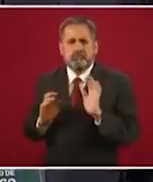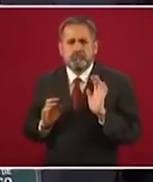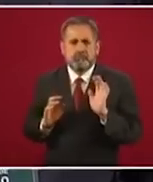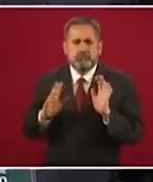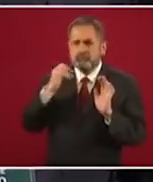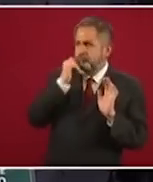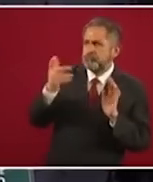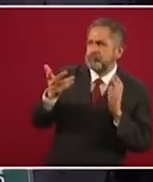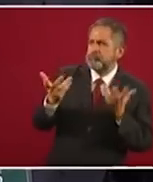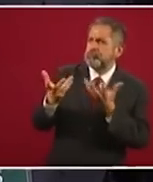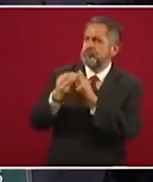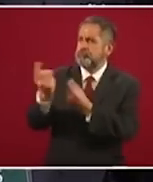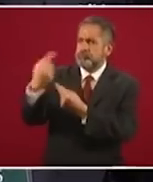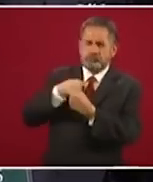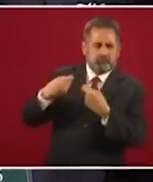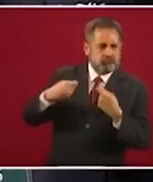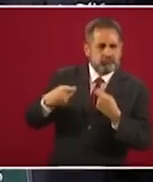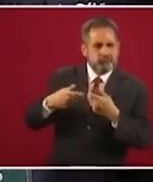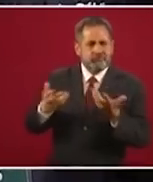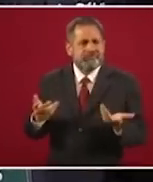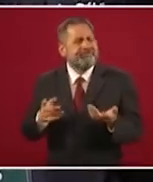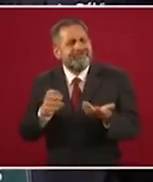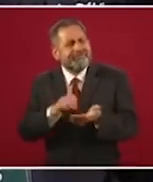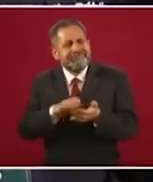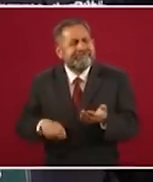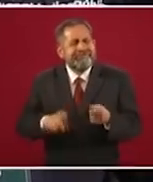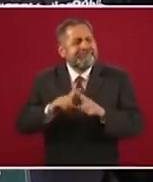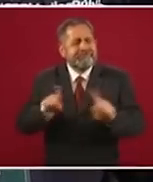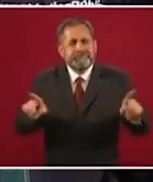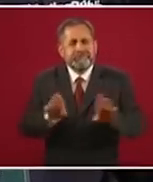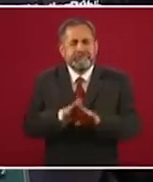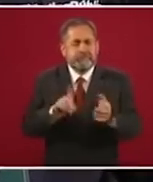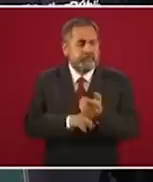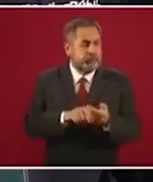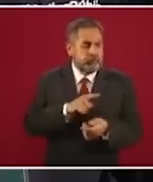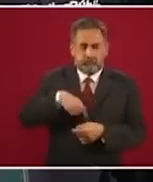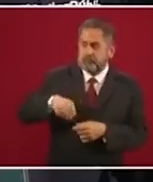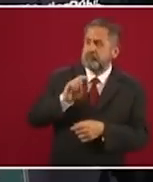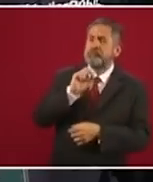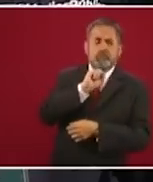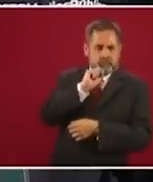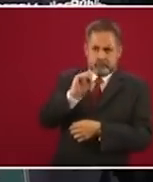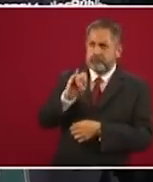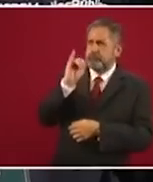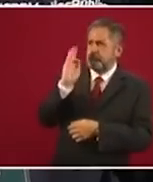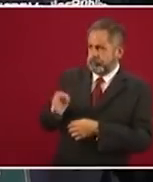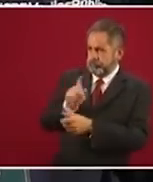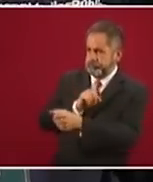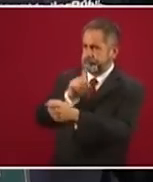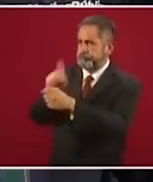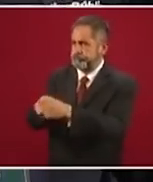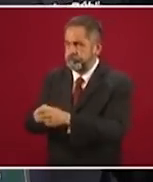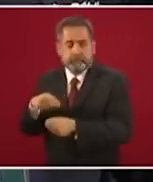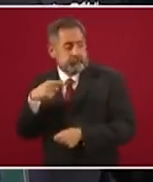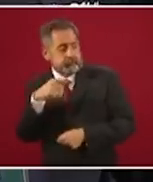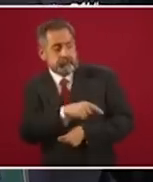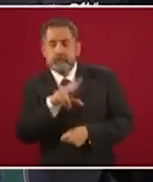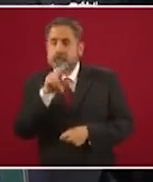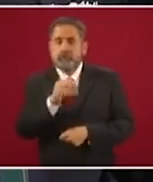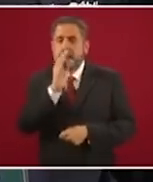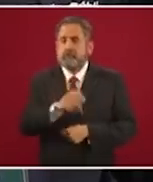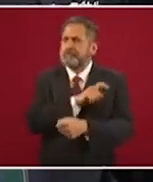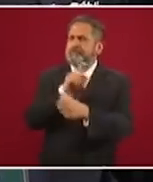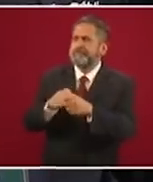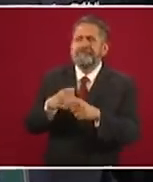buscan la centralización del servicio. ¿Cuál es la diferencia entonces que tendrá quienes sí lo aceptaron desde el inicio a los, por ejemplo, los gobernadores del PAN?